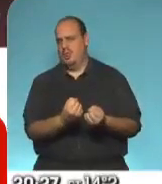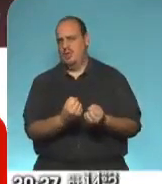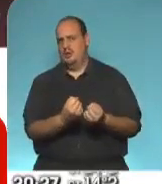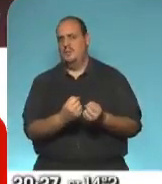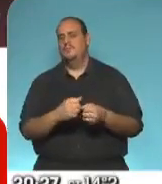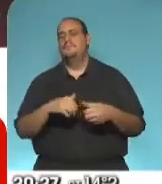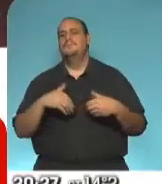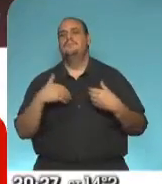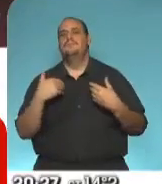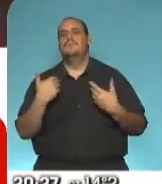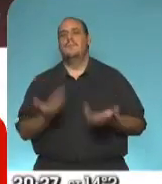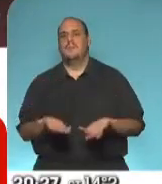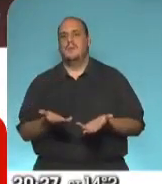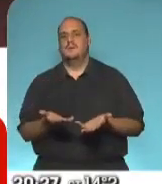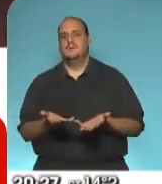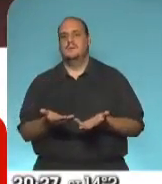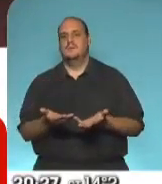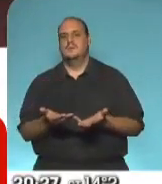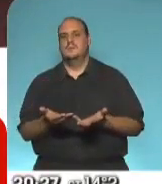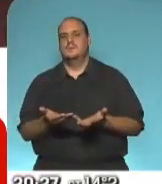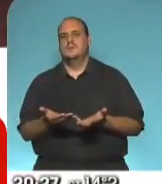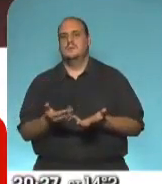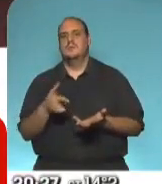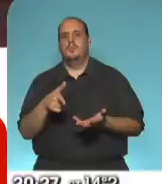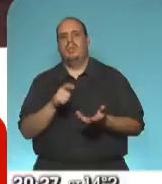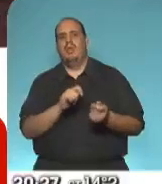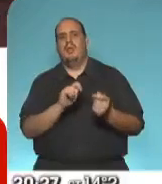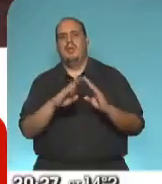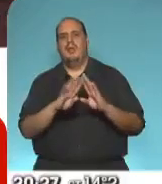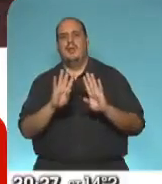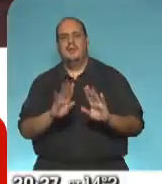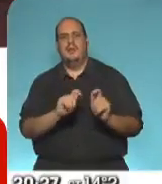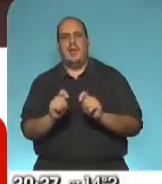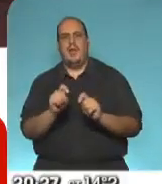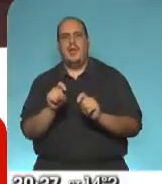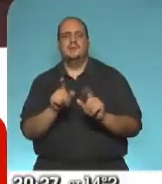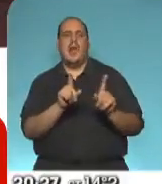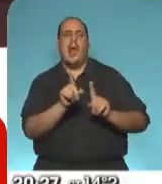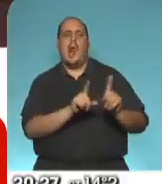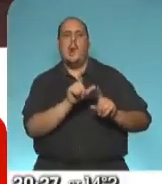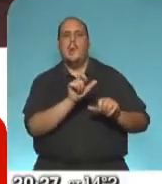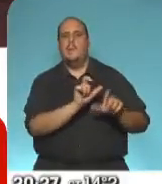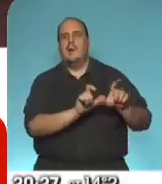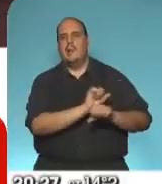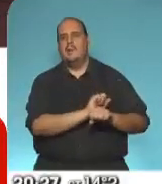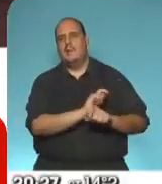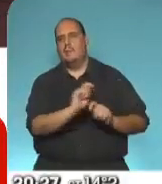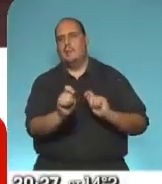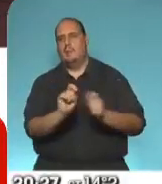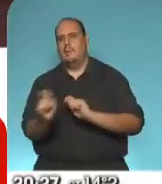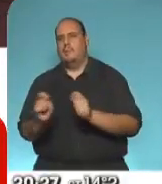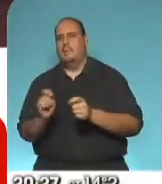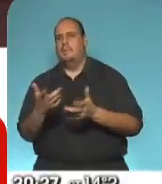cual se disponía que podían pasar a arresto domiciliario una cantidad determinada de internos, cerca